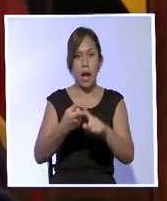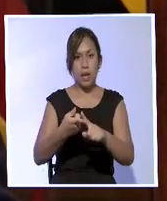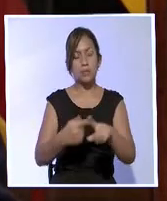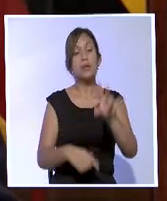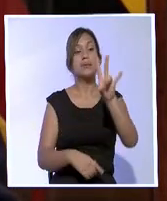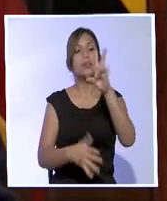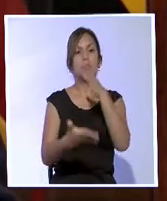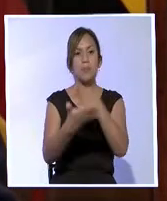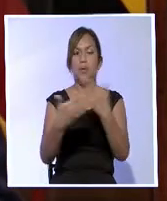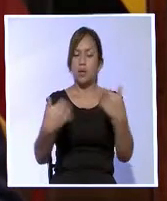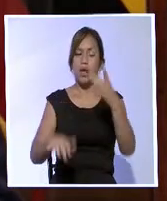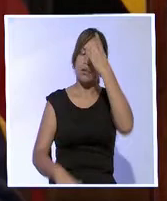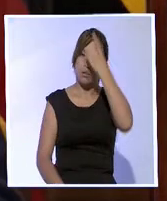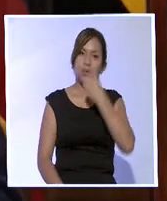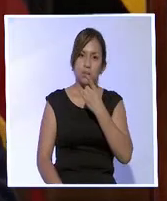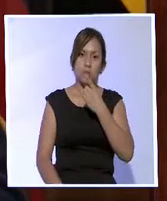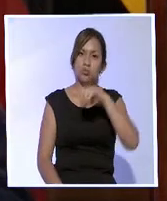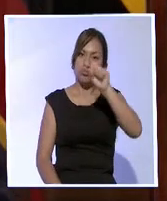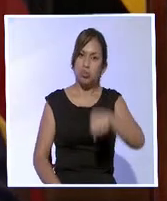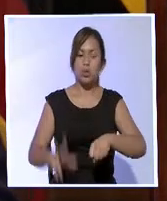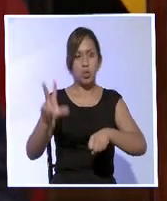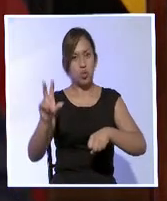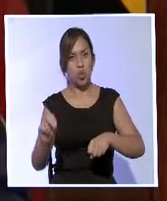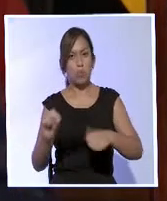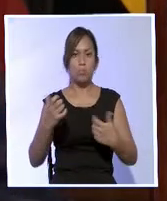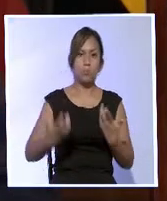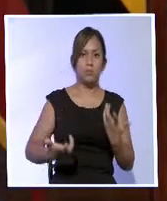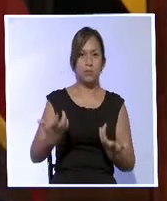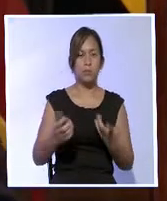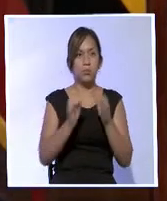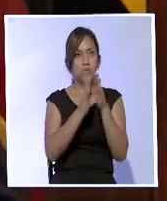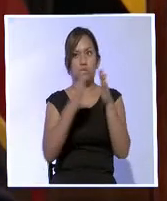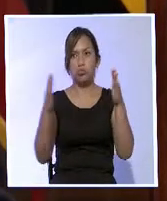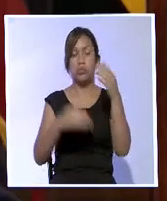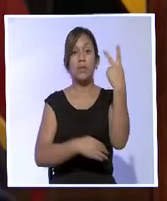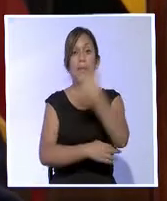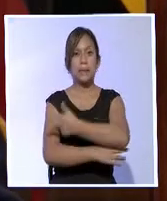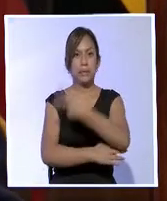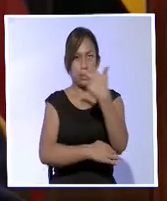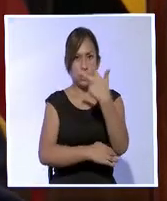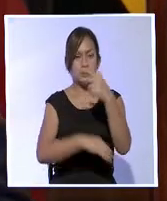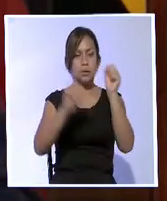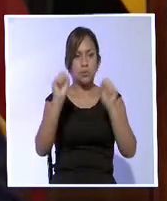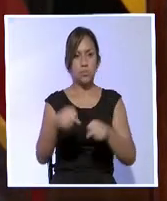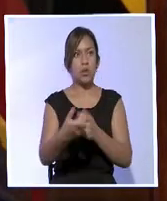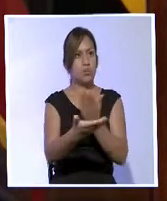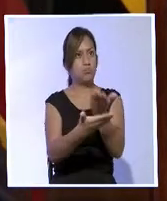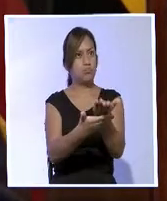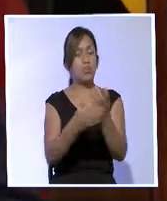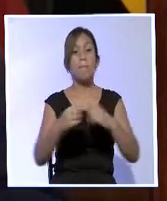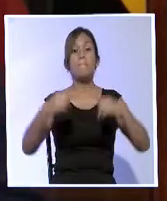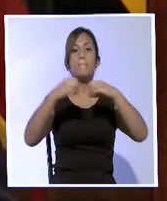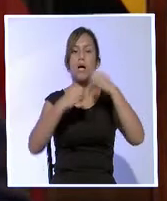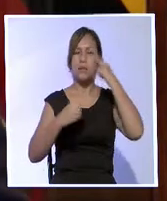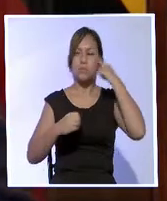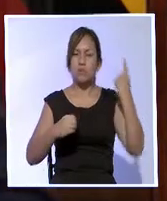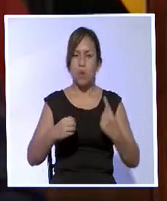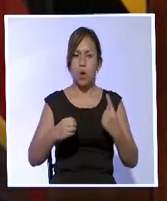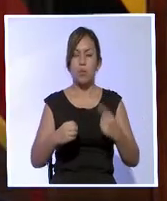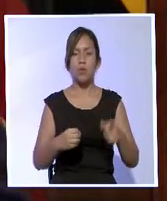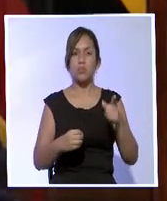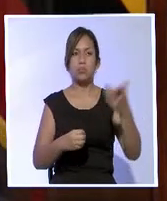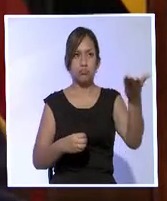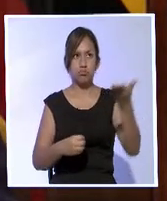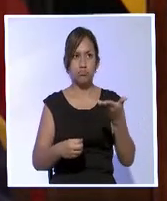30 se tome una decisión pues está un plazo de tres días para que puedan presentar más pruebas que sustenten